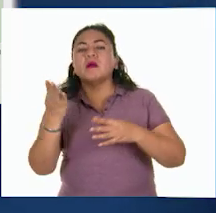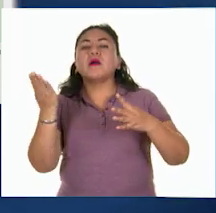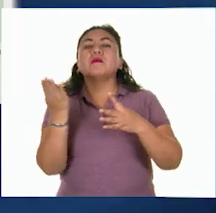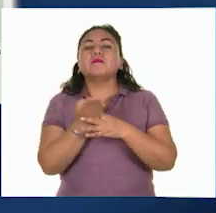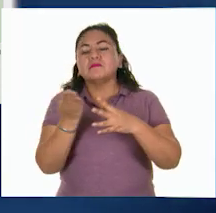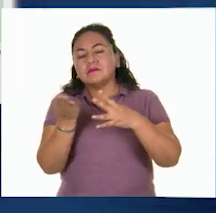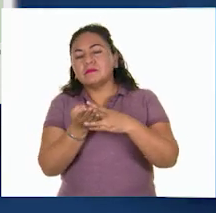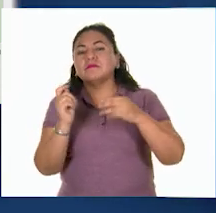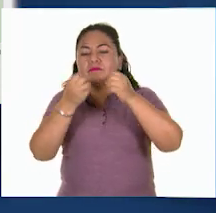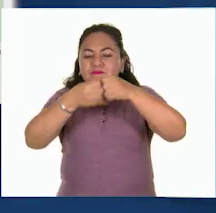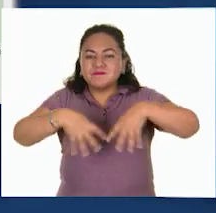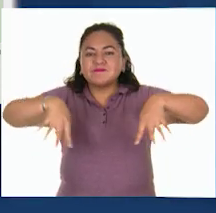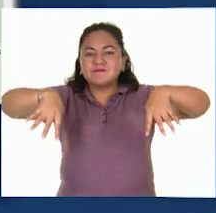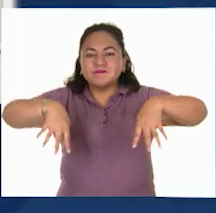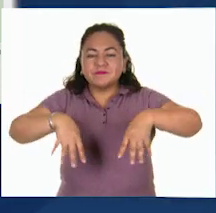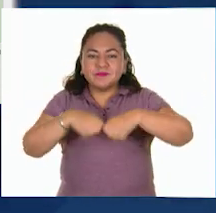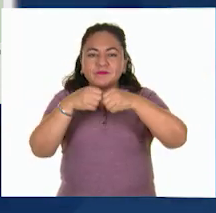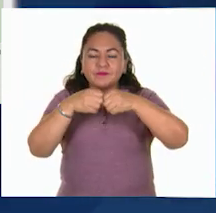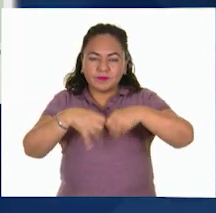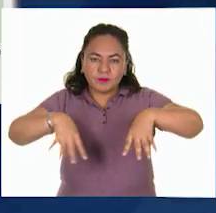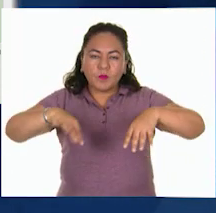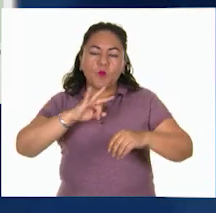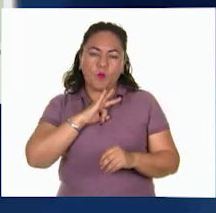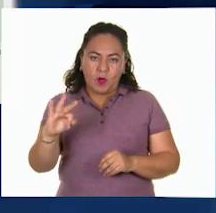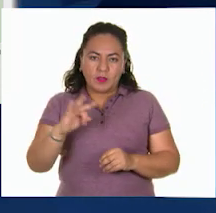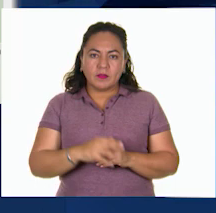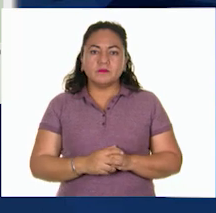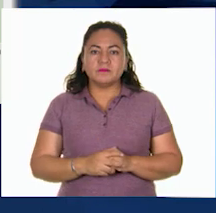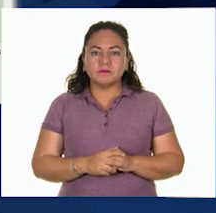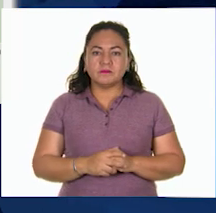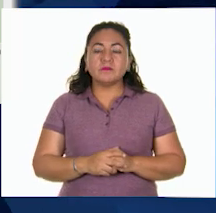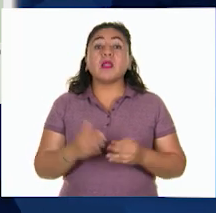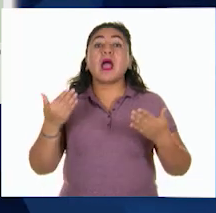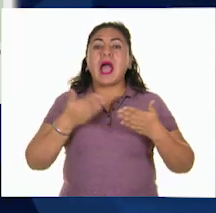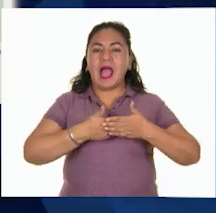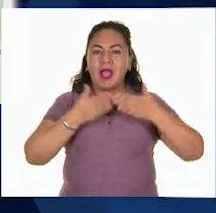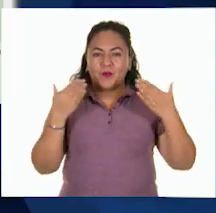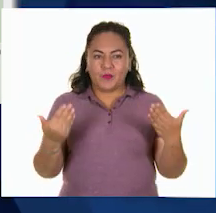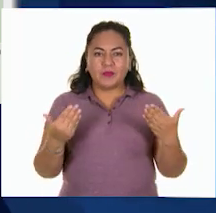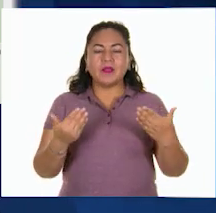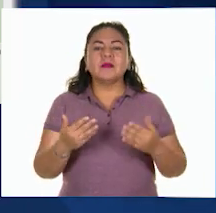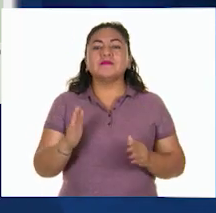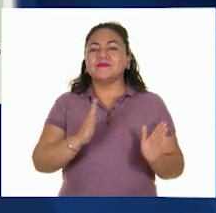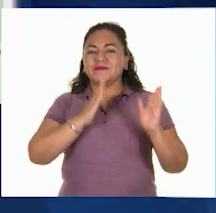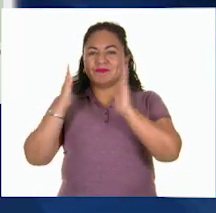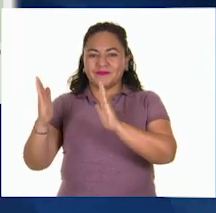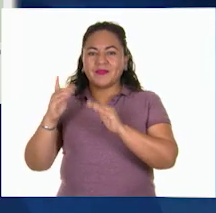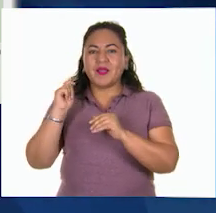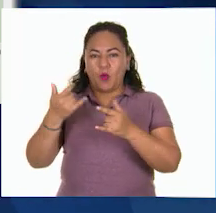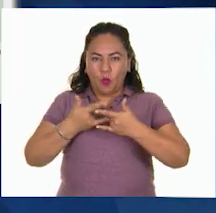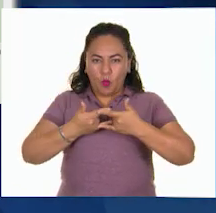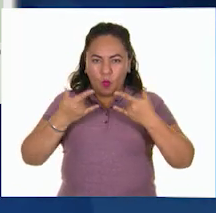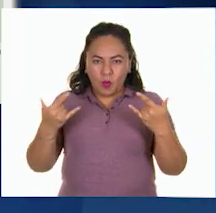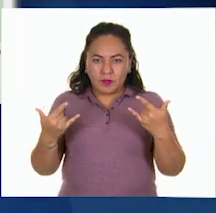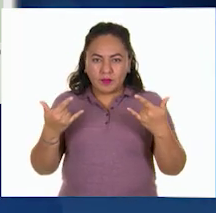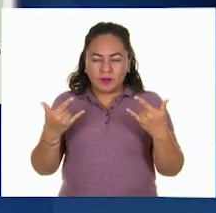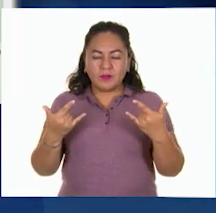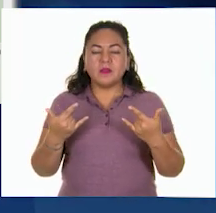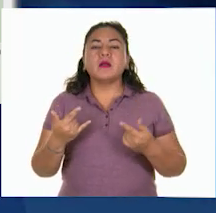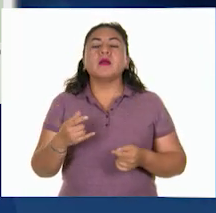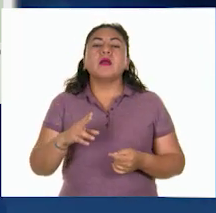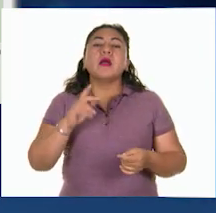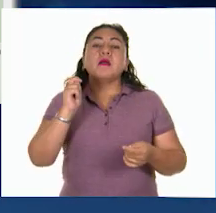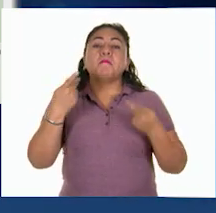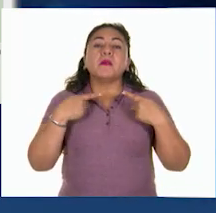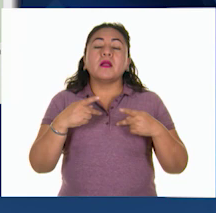a su vez en escenas. ¿Y cómo se presenta a los personajes? En el cuento los presenta el